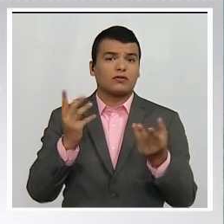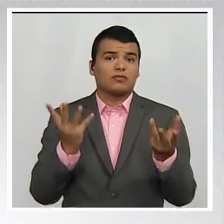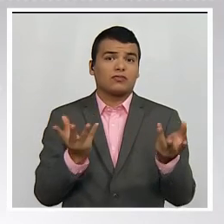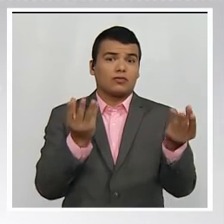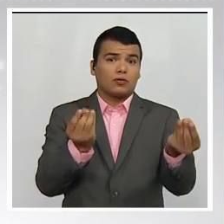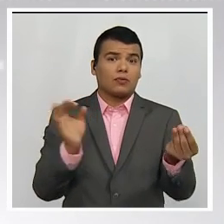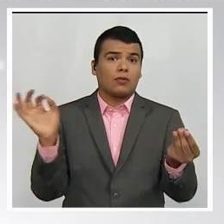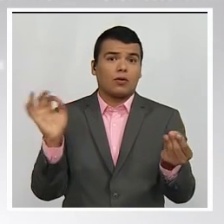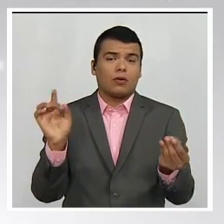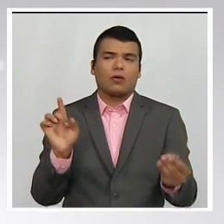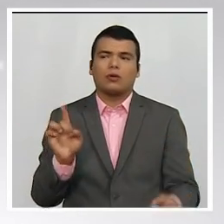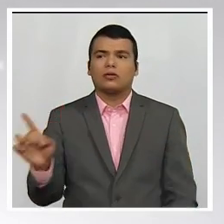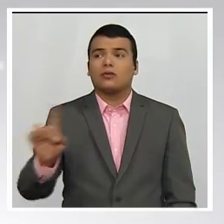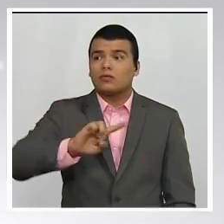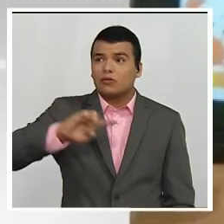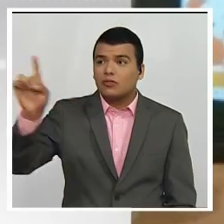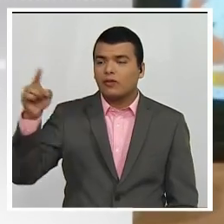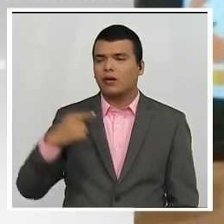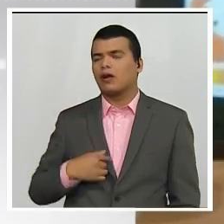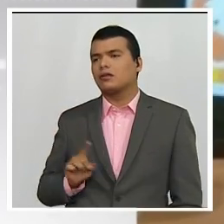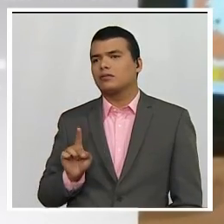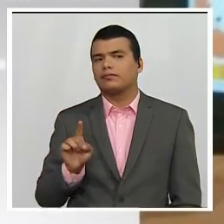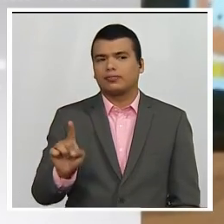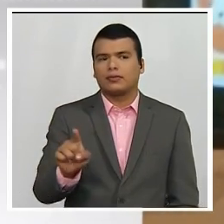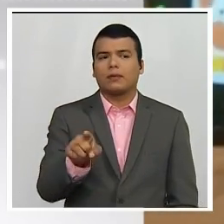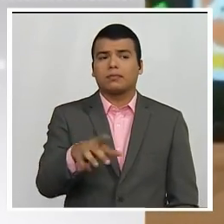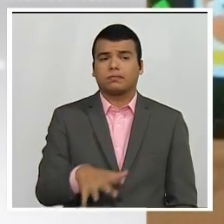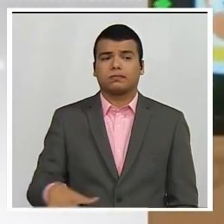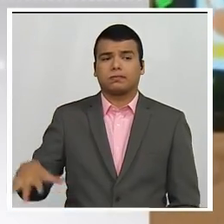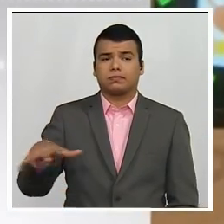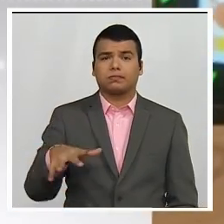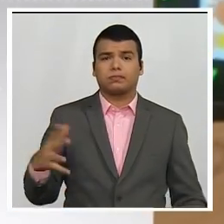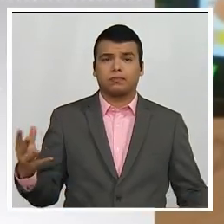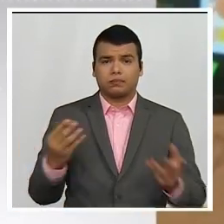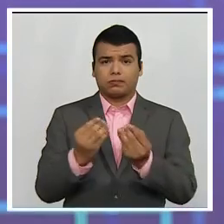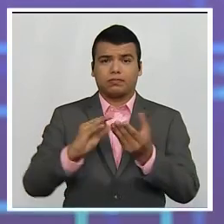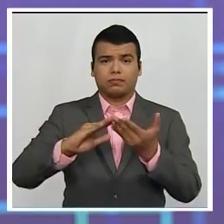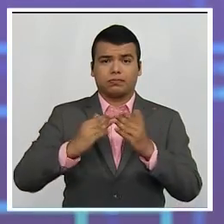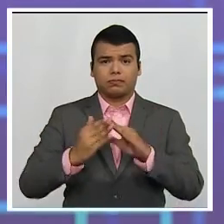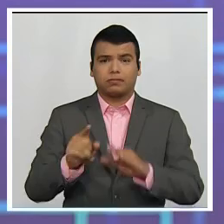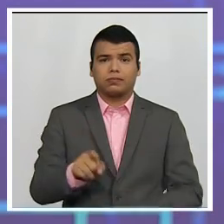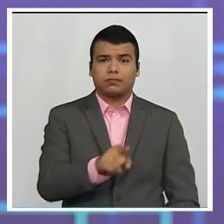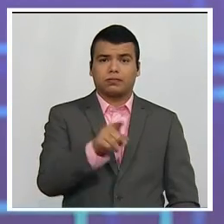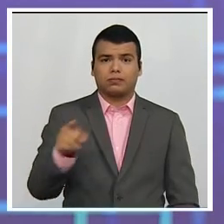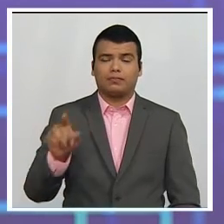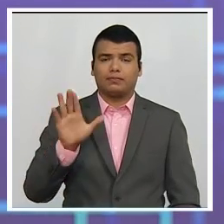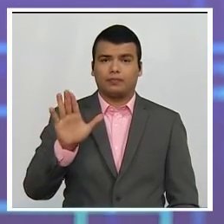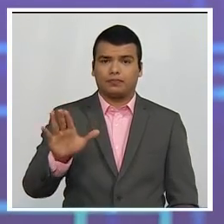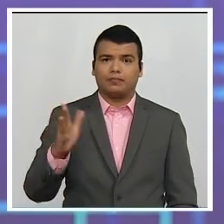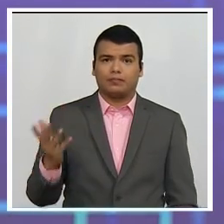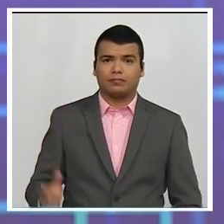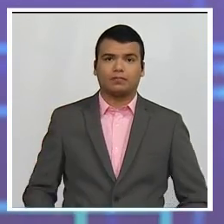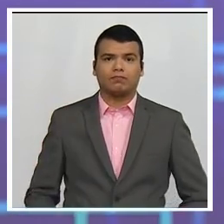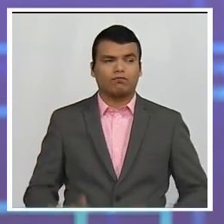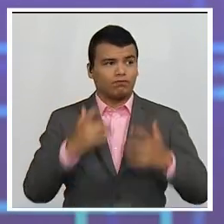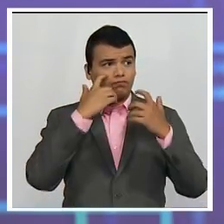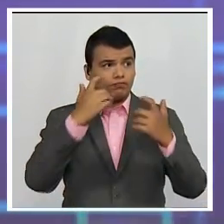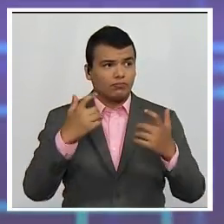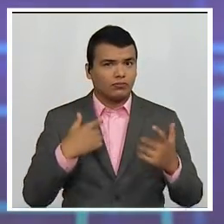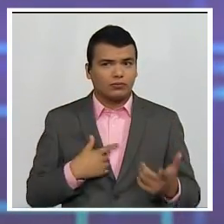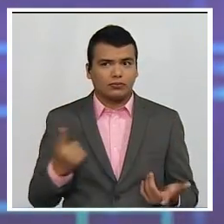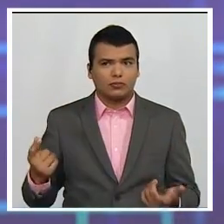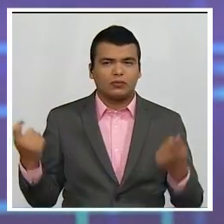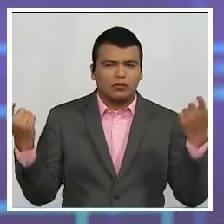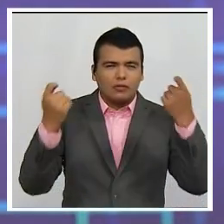por cruzar la llamada frontera invisible que establece en estos grupos dentro de las comunas un duro golpe al mercado ilícito de